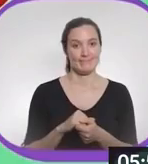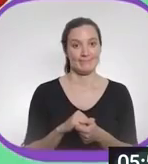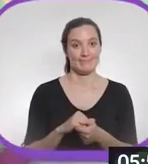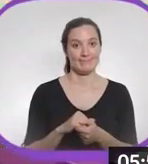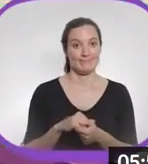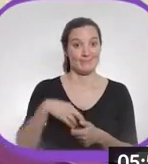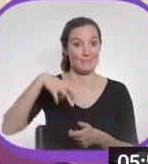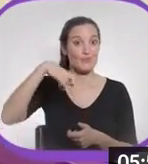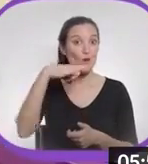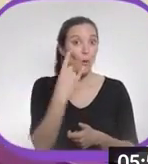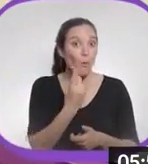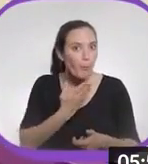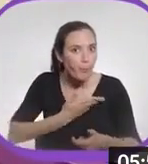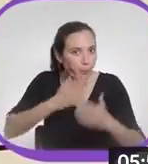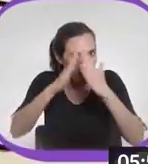Circo Puff.